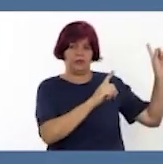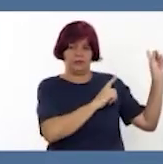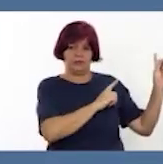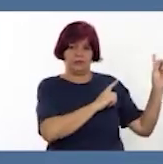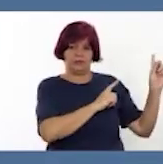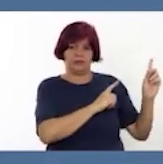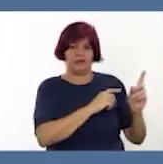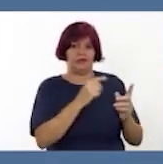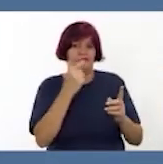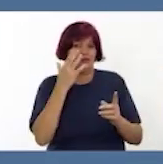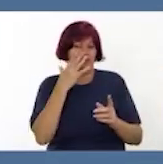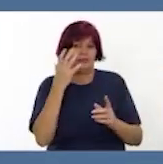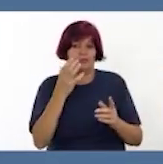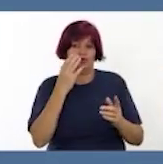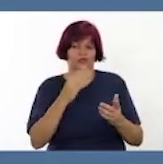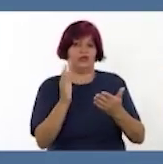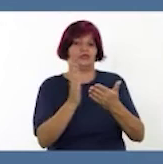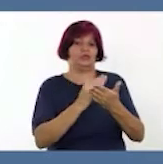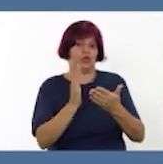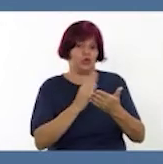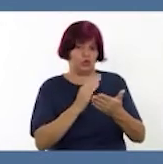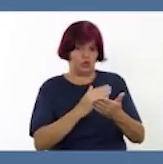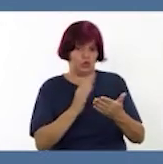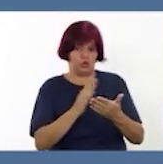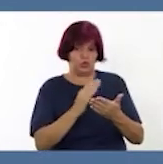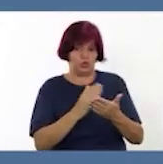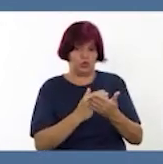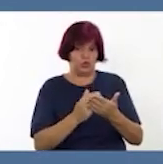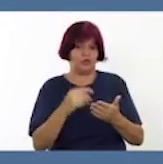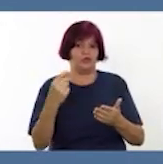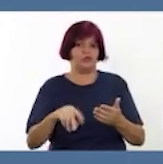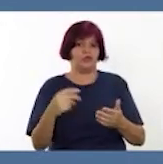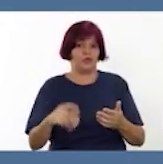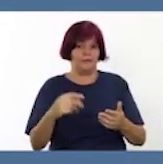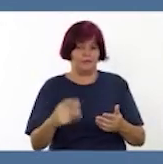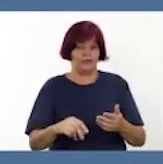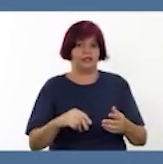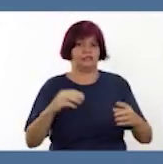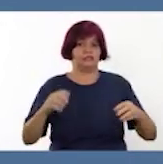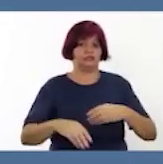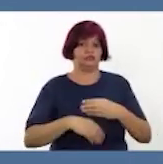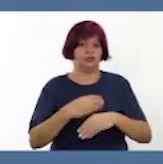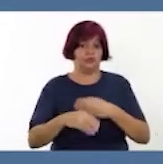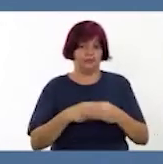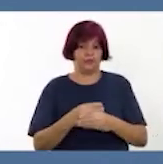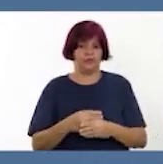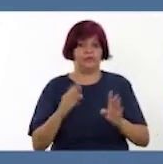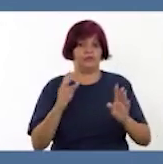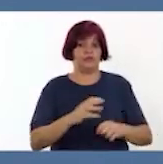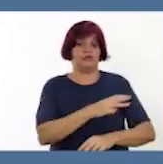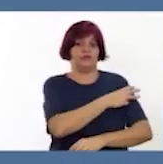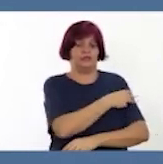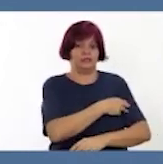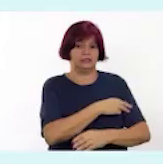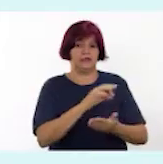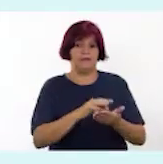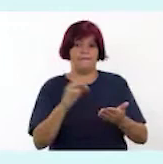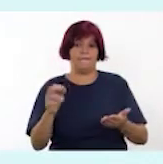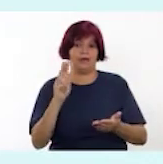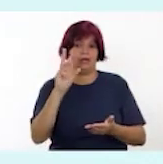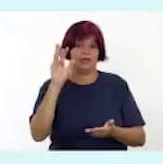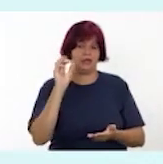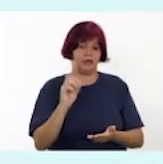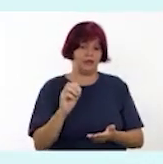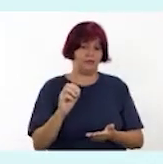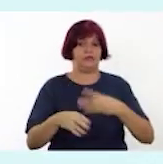la bibliografía que tiene ahí en pantalla, priorizando los libros de texto de ejercicios y problemas integradores de matemática para la enseñanza